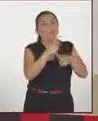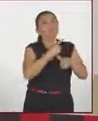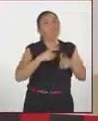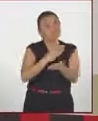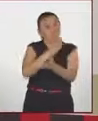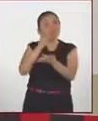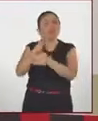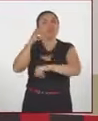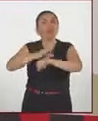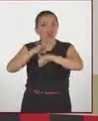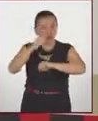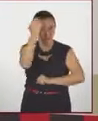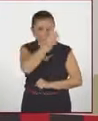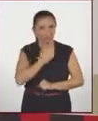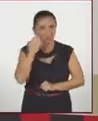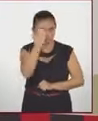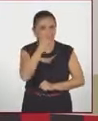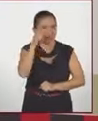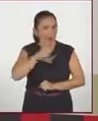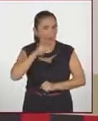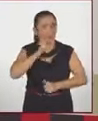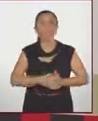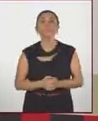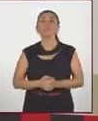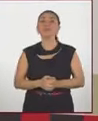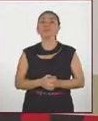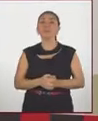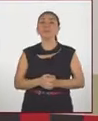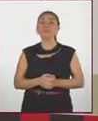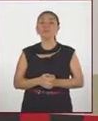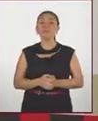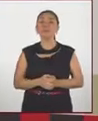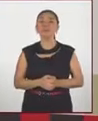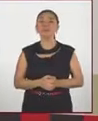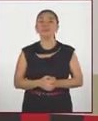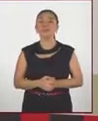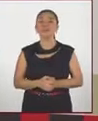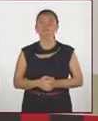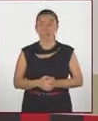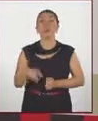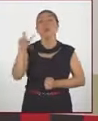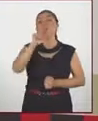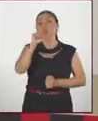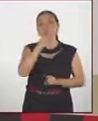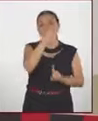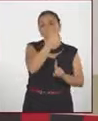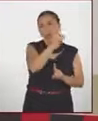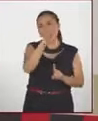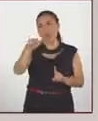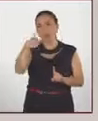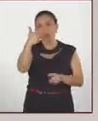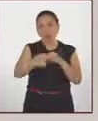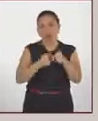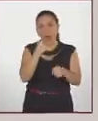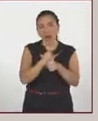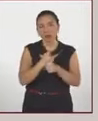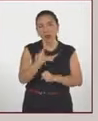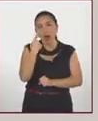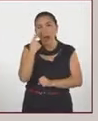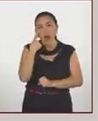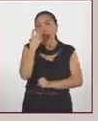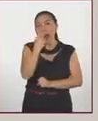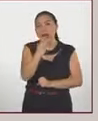Claro. Aquí vamos viendo a los 6 a 12 años, básicamente todas